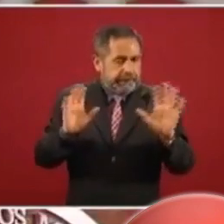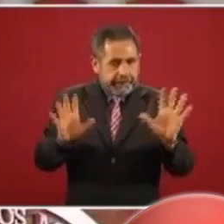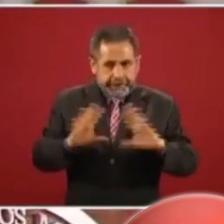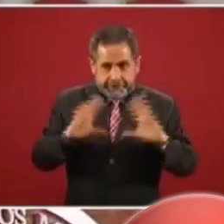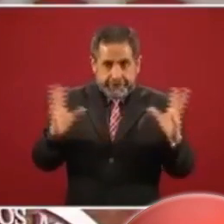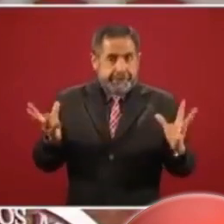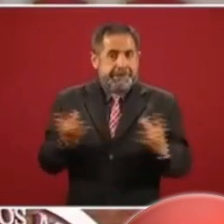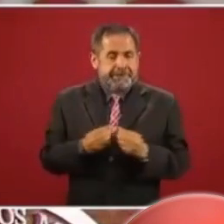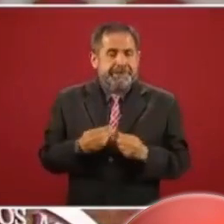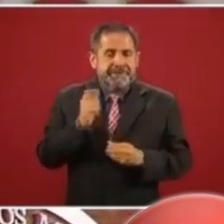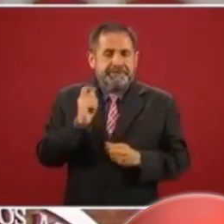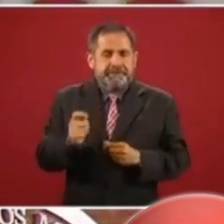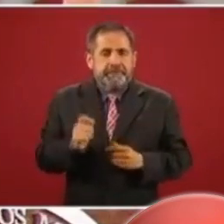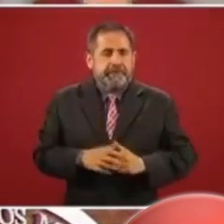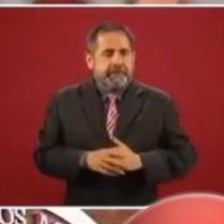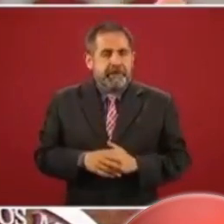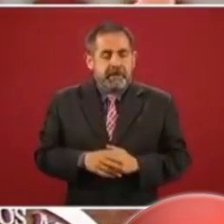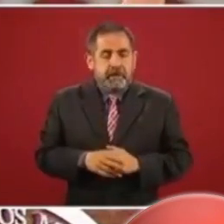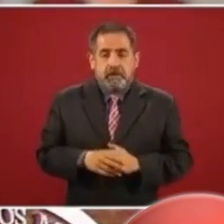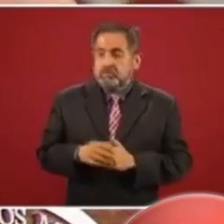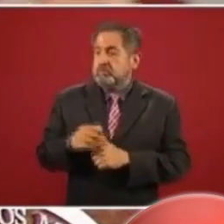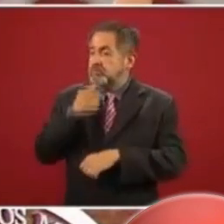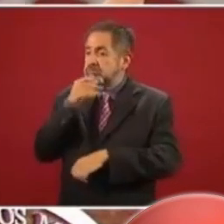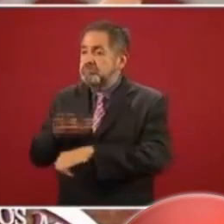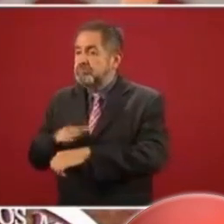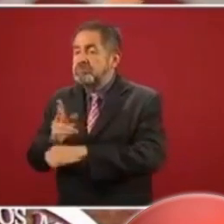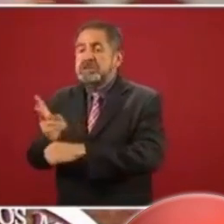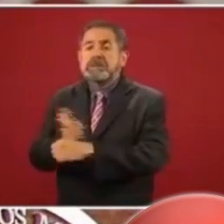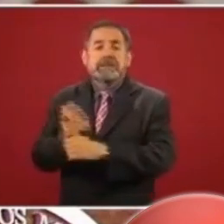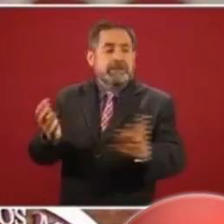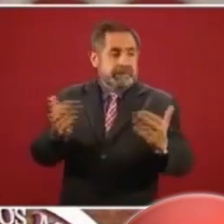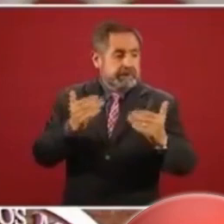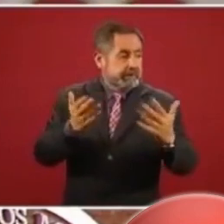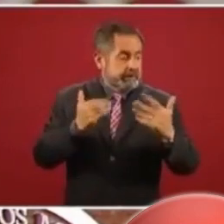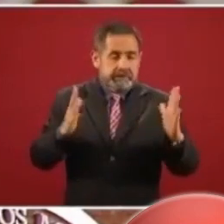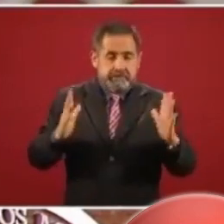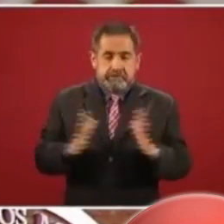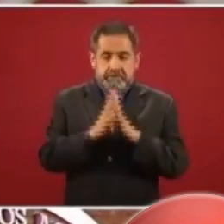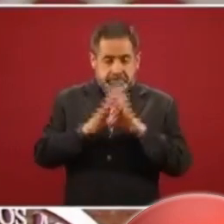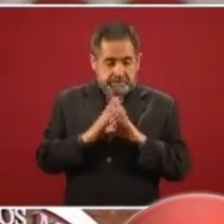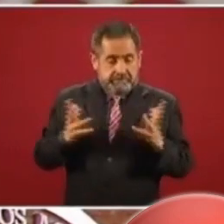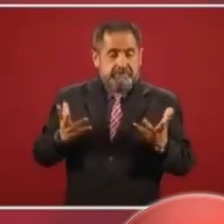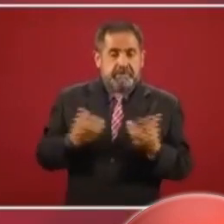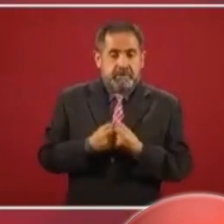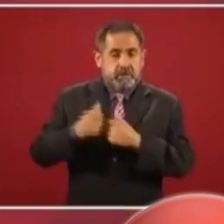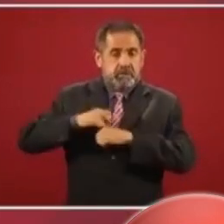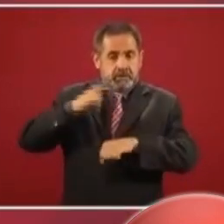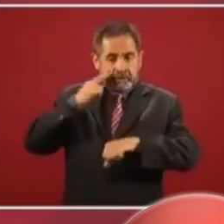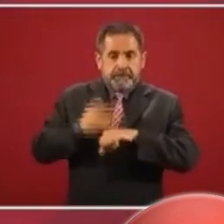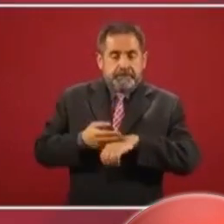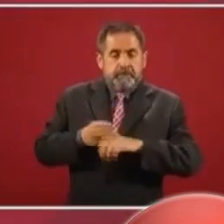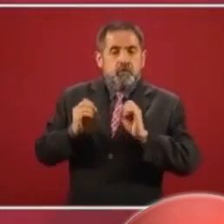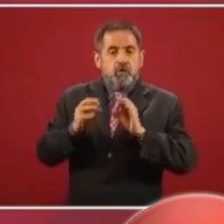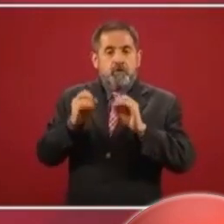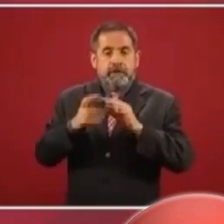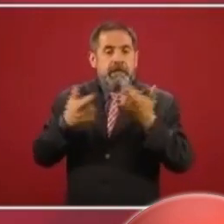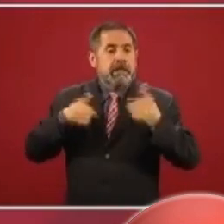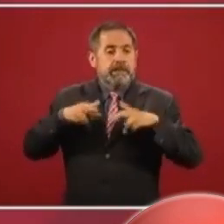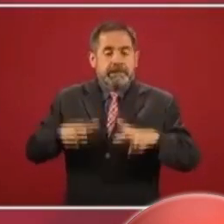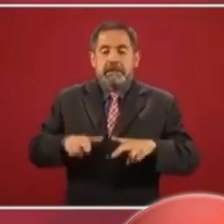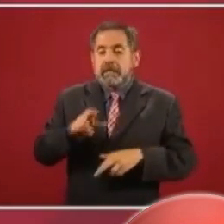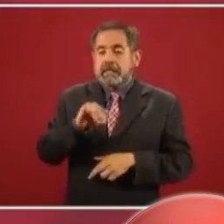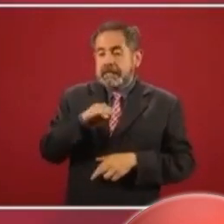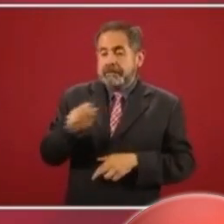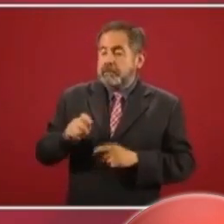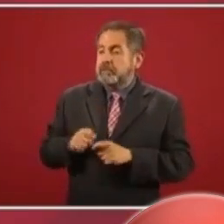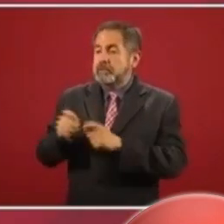todo eso, fue que se les invitó a participar como titulares de las oficinas de representación del IMSS en